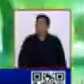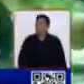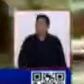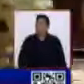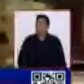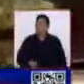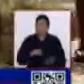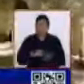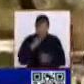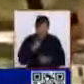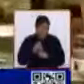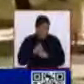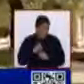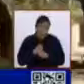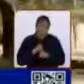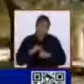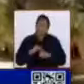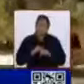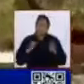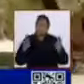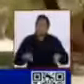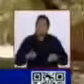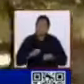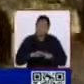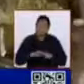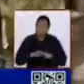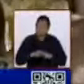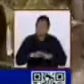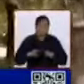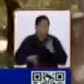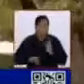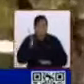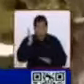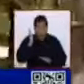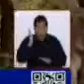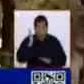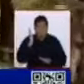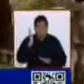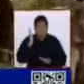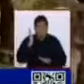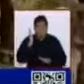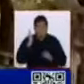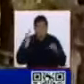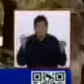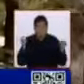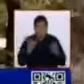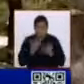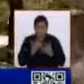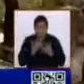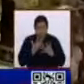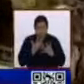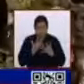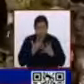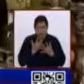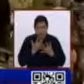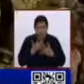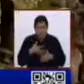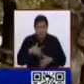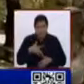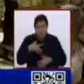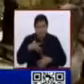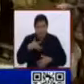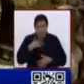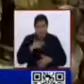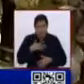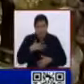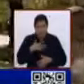Nuestro trabajo en el Museo de Trenes de Machacamarca ha finalizado. Nos vamos con miedo, con una